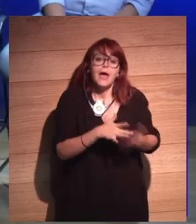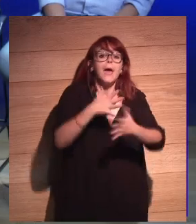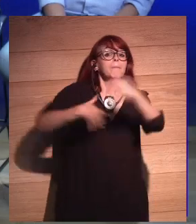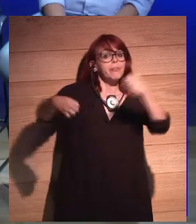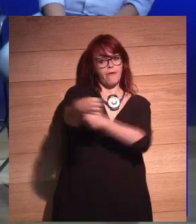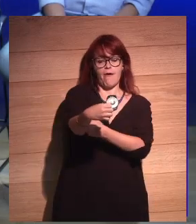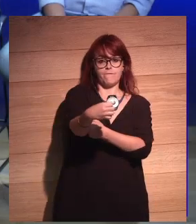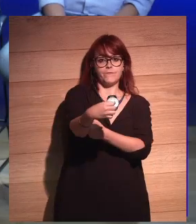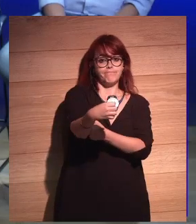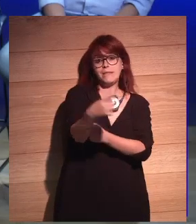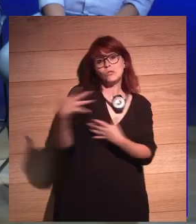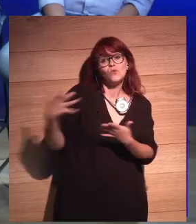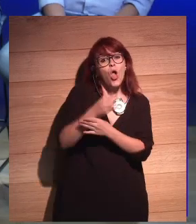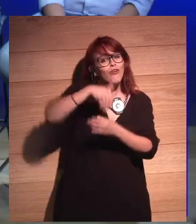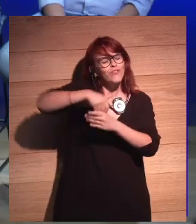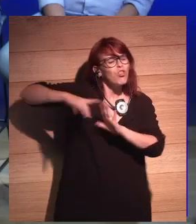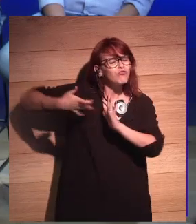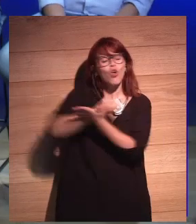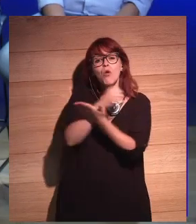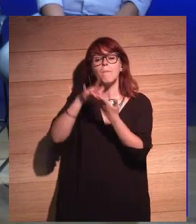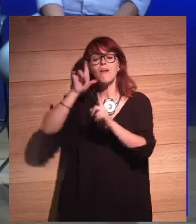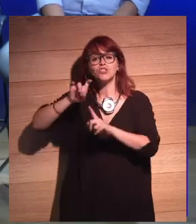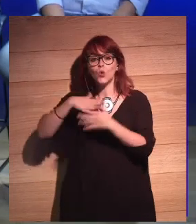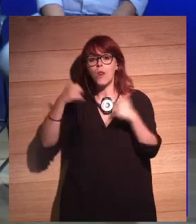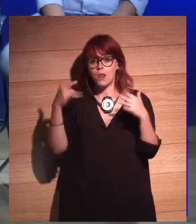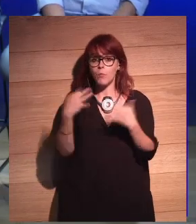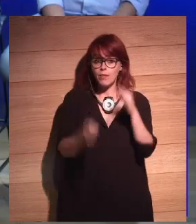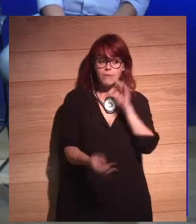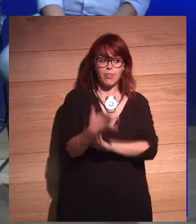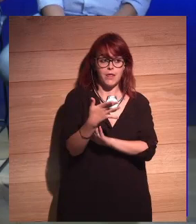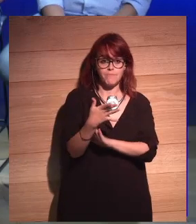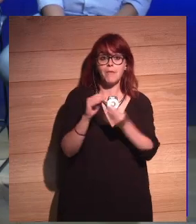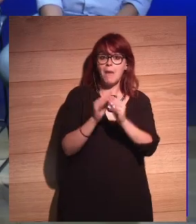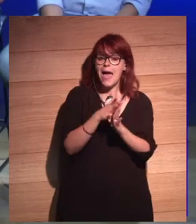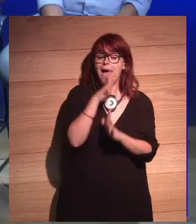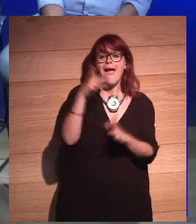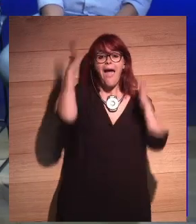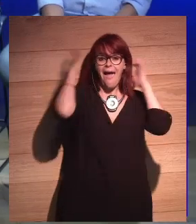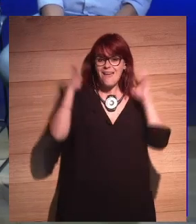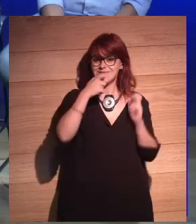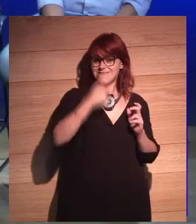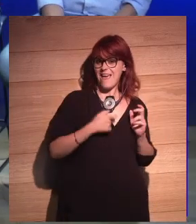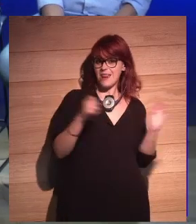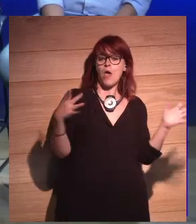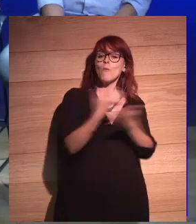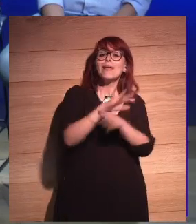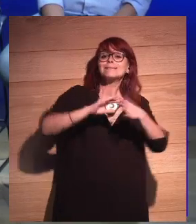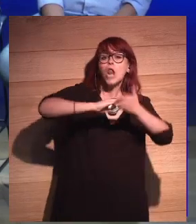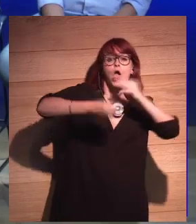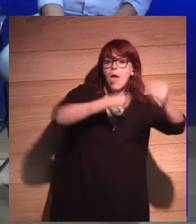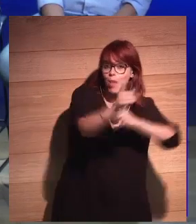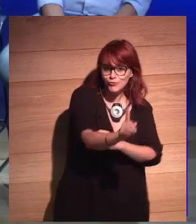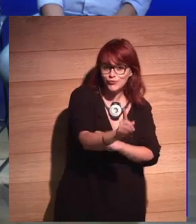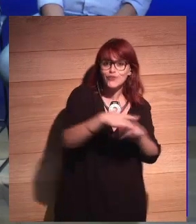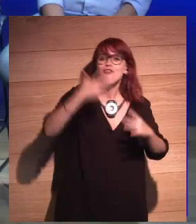empatía. Y ese contenido lo puede hacer cualquier profesor. Como dijo Einstein, no estamos hablando de tecnología ni de